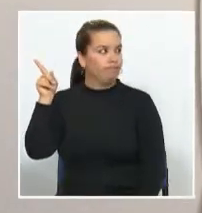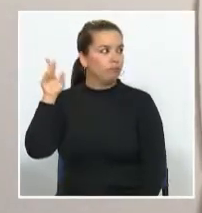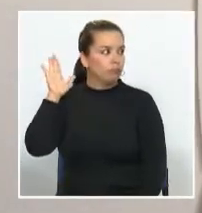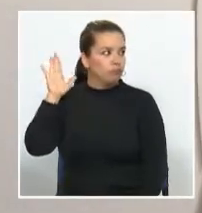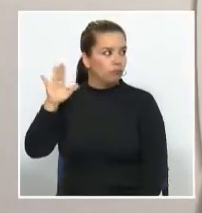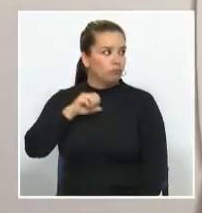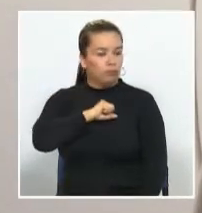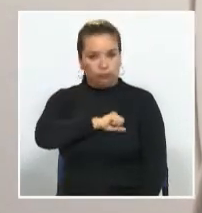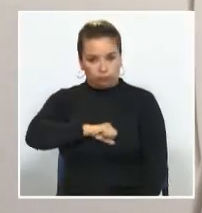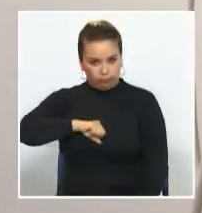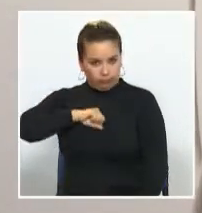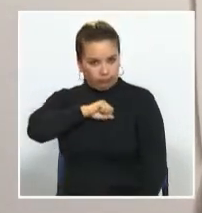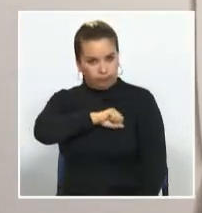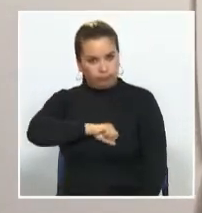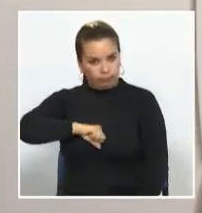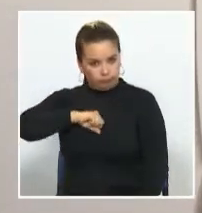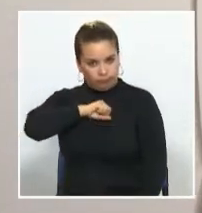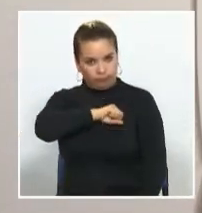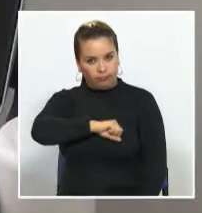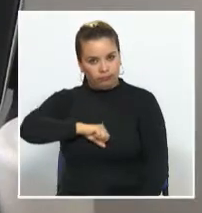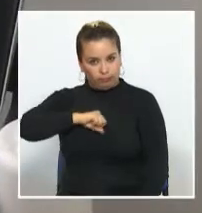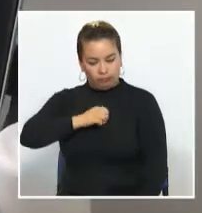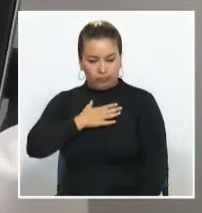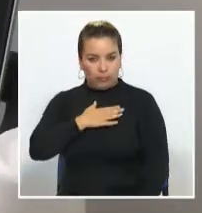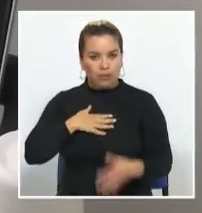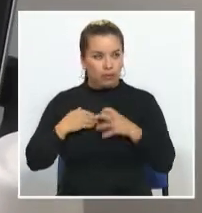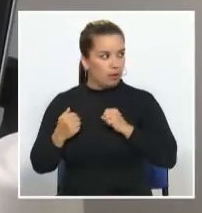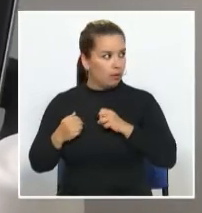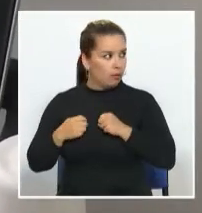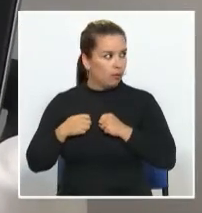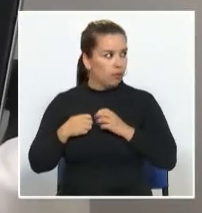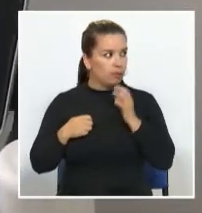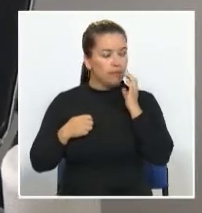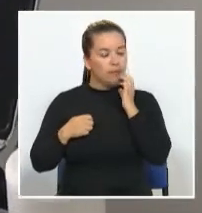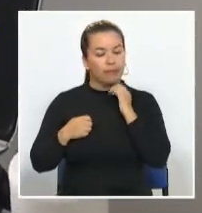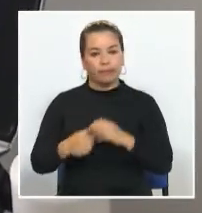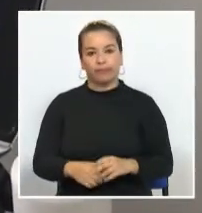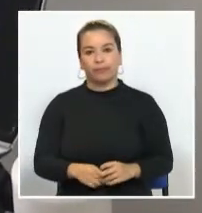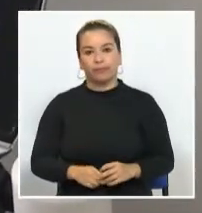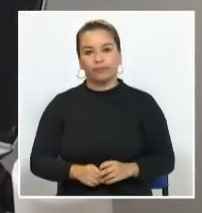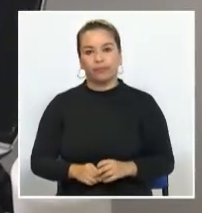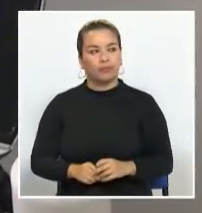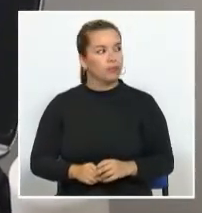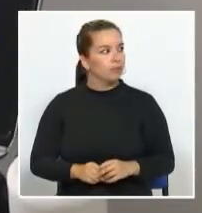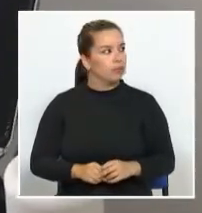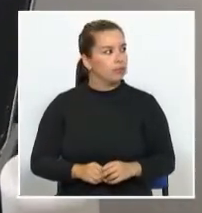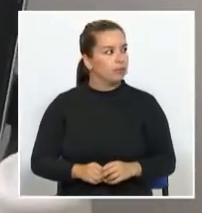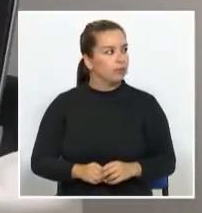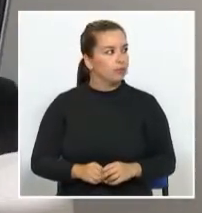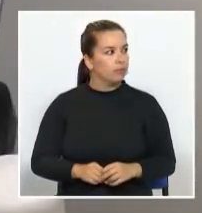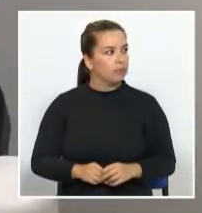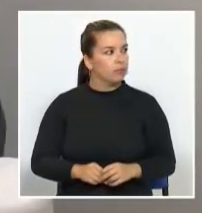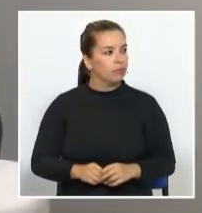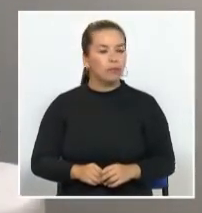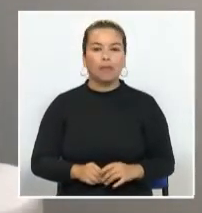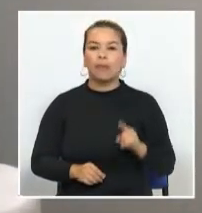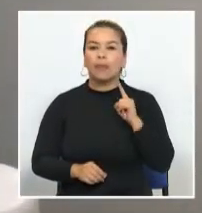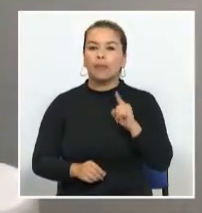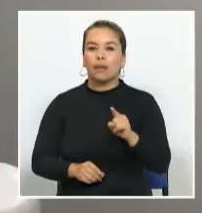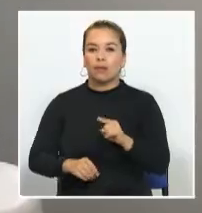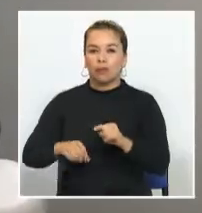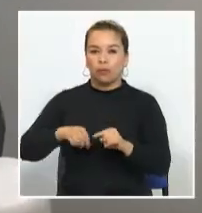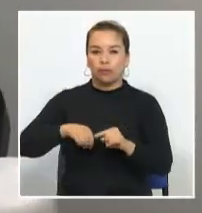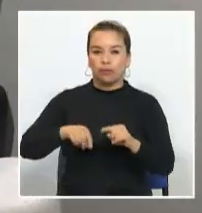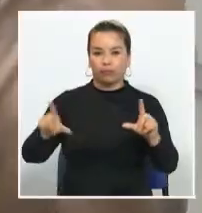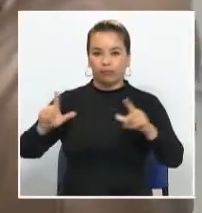una ecografía del corazón. Una ecografía del corazón que se hace con un ecocardiógrafo, que es un aparato